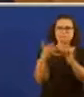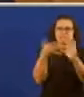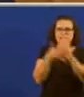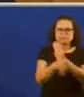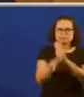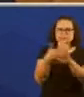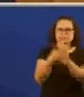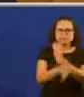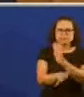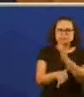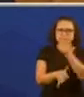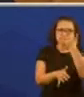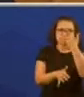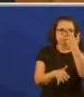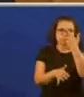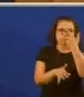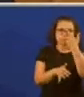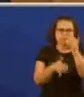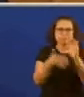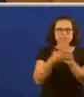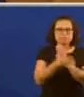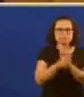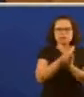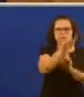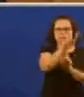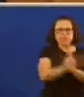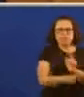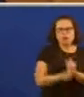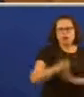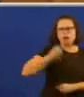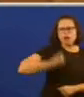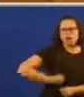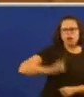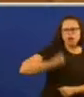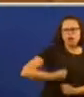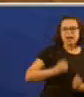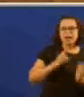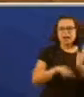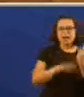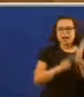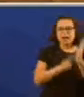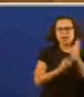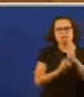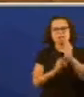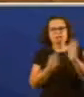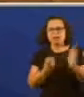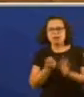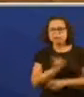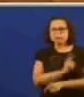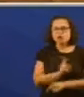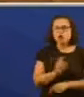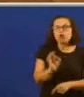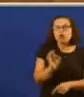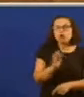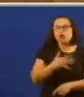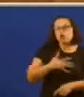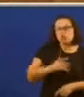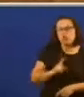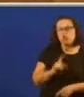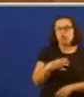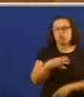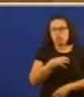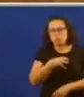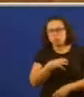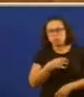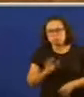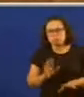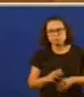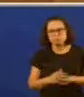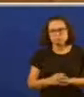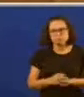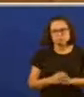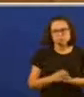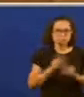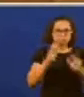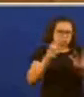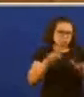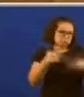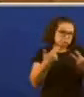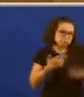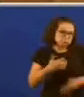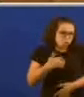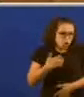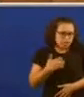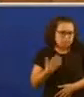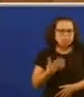porqué vostede non quere ou non pode retirar esta lei. Permítame, se non lle